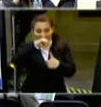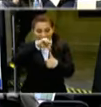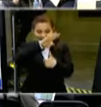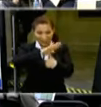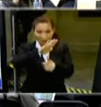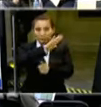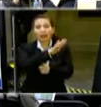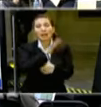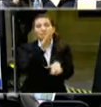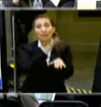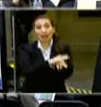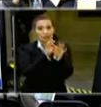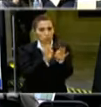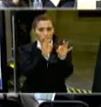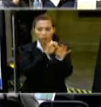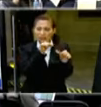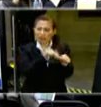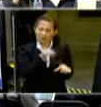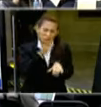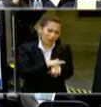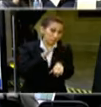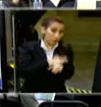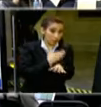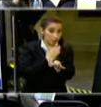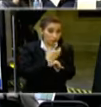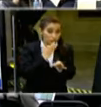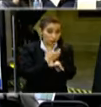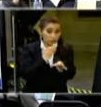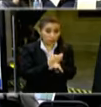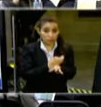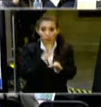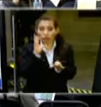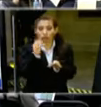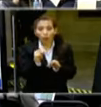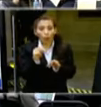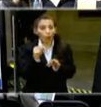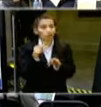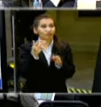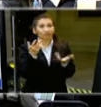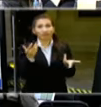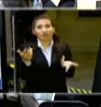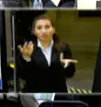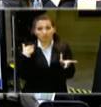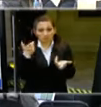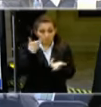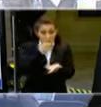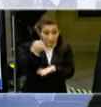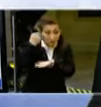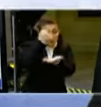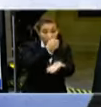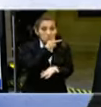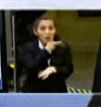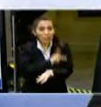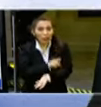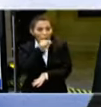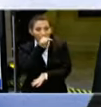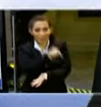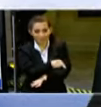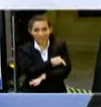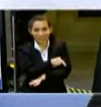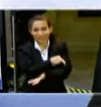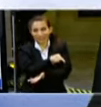es de la mayor importancia, sobre todo ahora que no están recibiendo, digamos, el subsidio petrolero que le daba